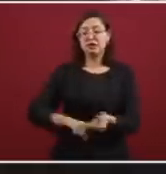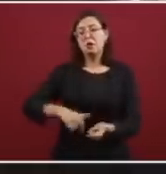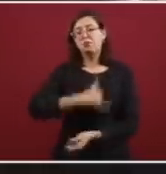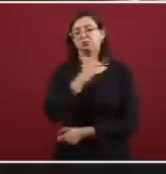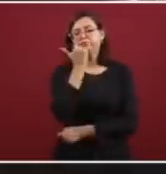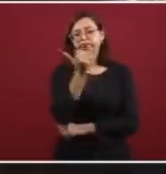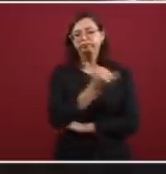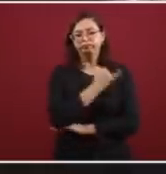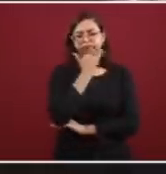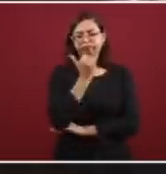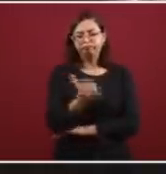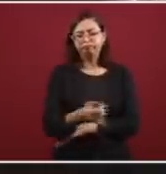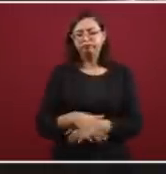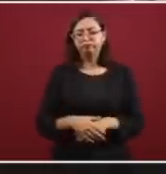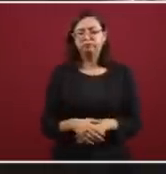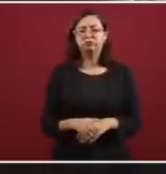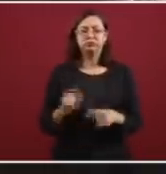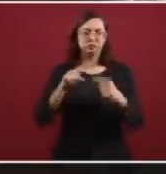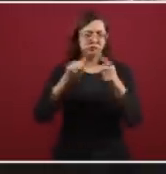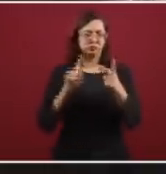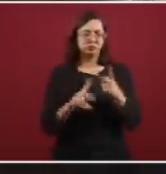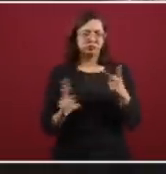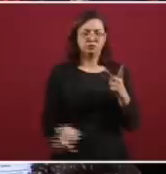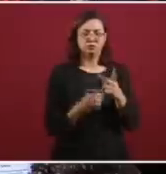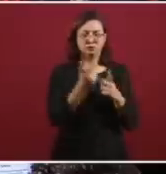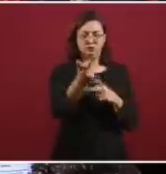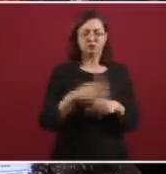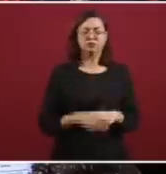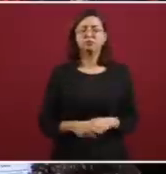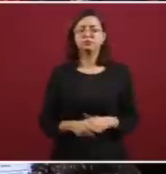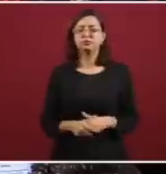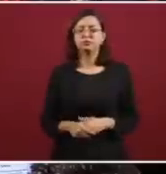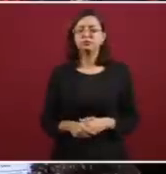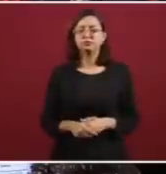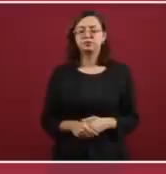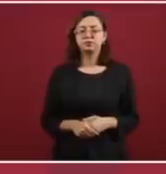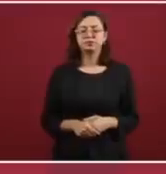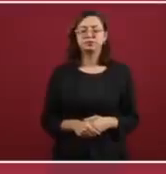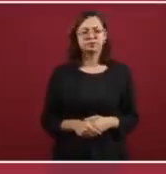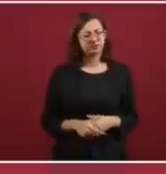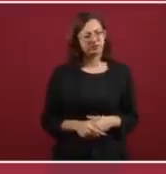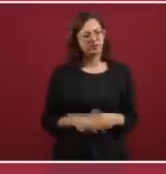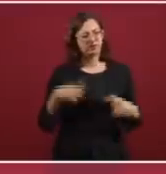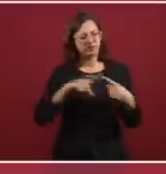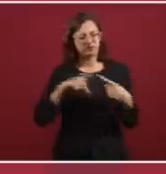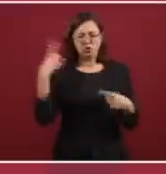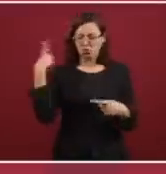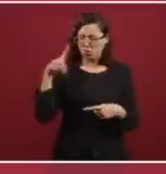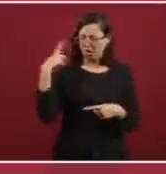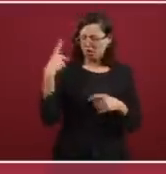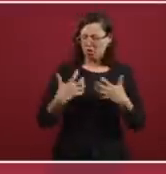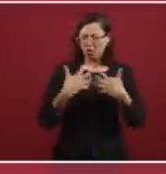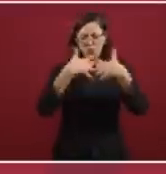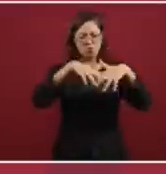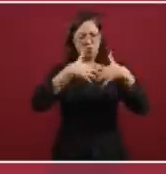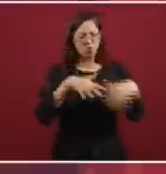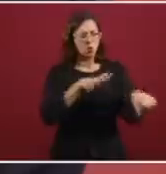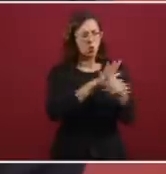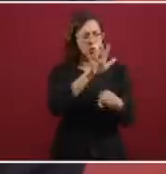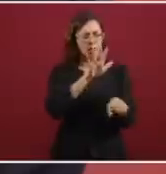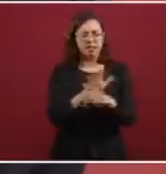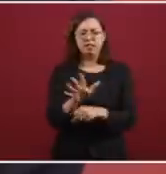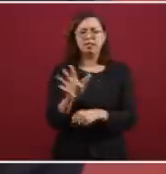quienes participaron en este operativo. Serían esas dos, por favor. Sí, hay que ver qué planta es en Durango.